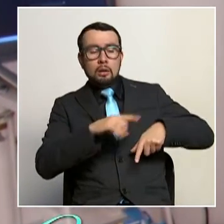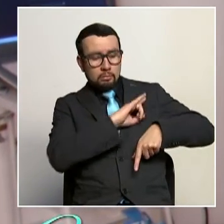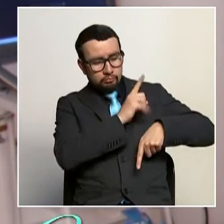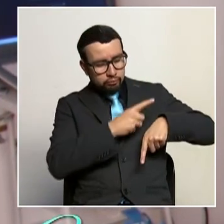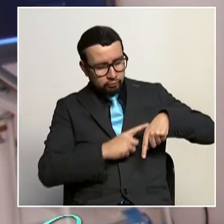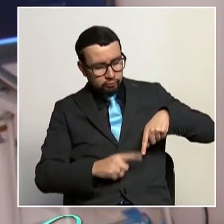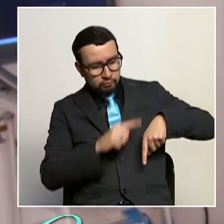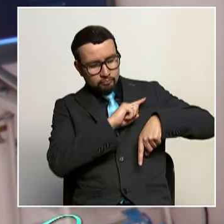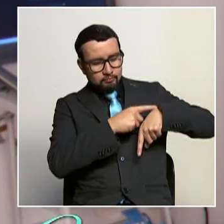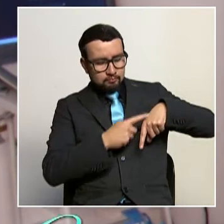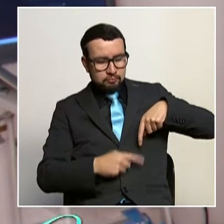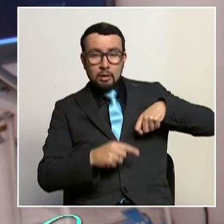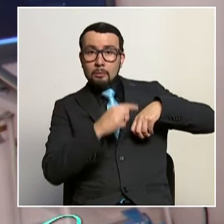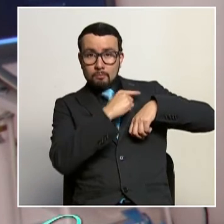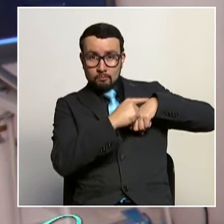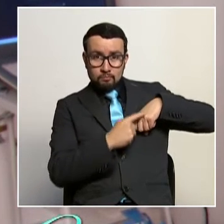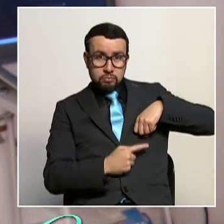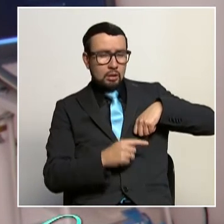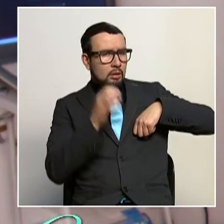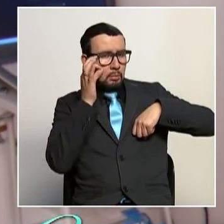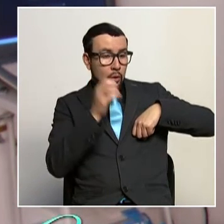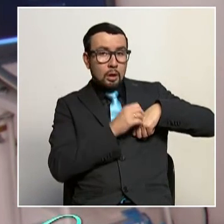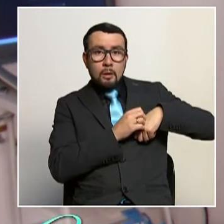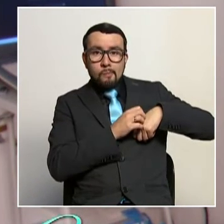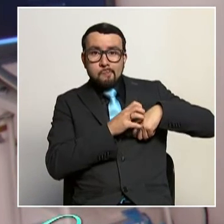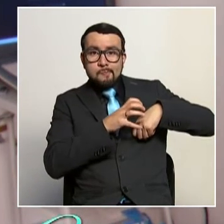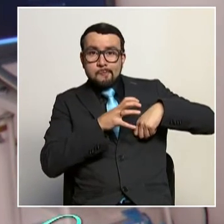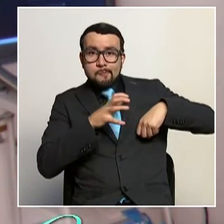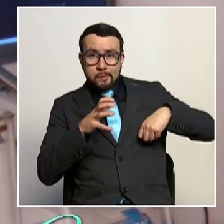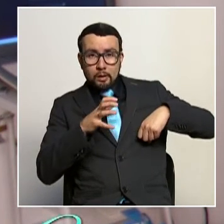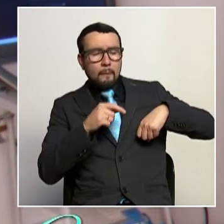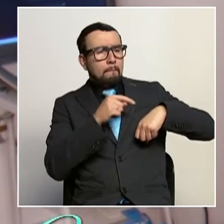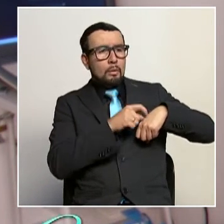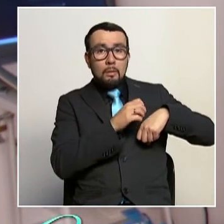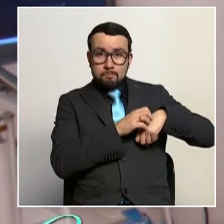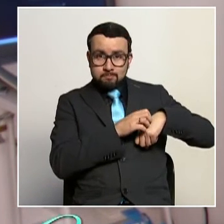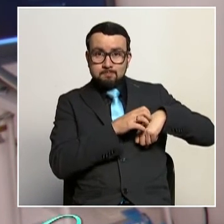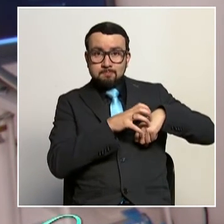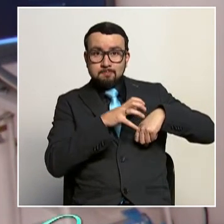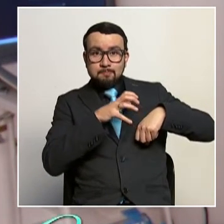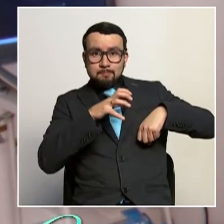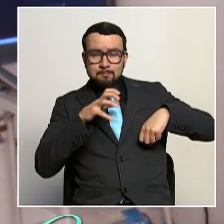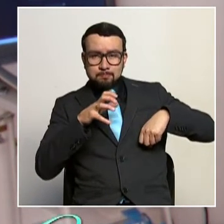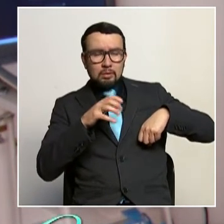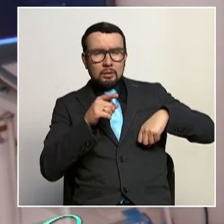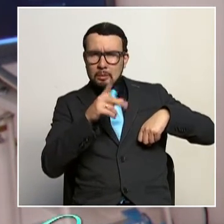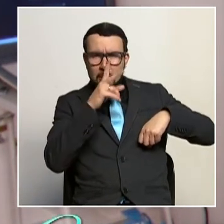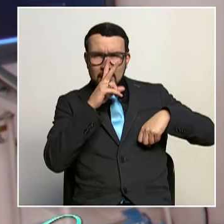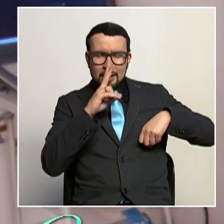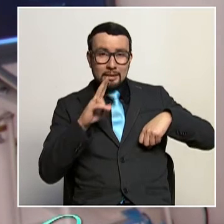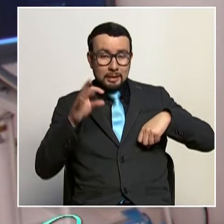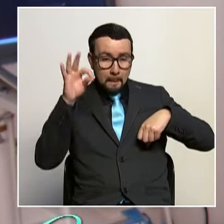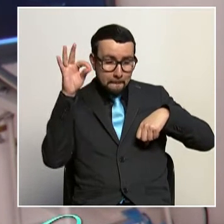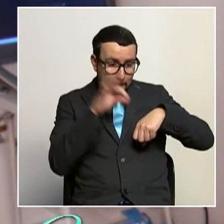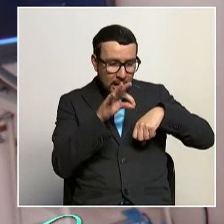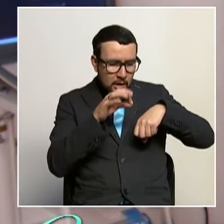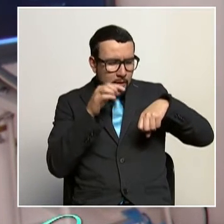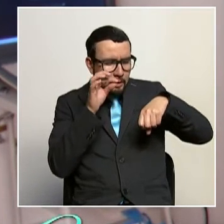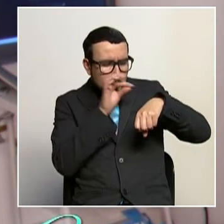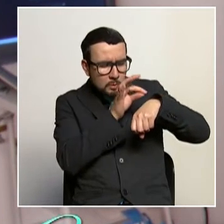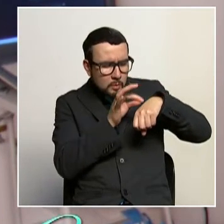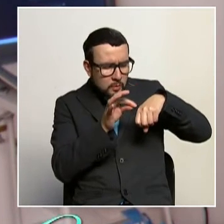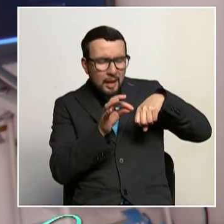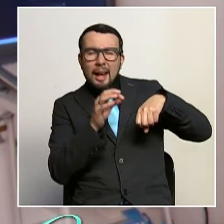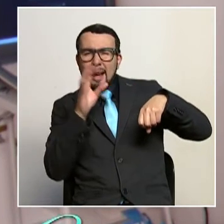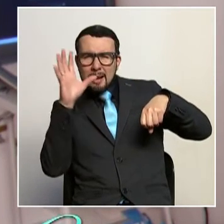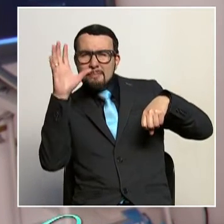conductos en algún momento se pueden dilatar, y cuando se dilatan, que son del grosor de un alfiler, uno los puede detectar ya